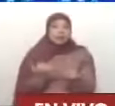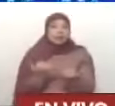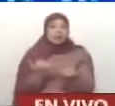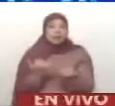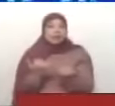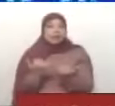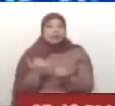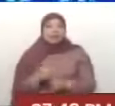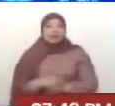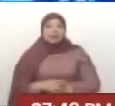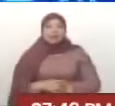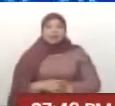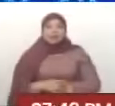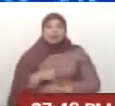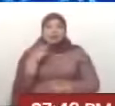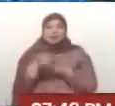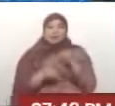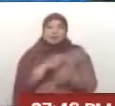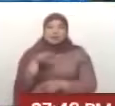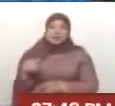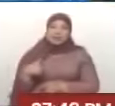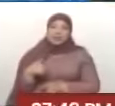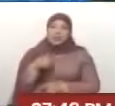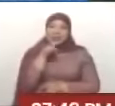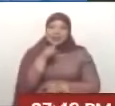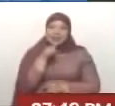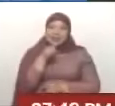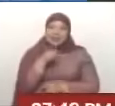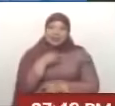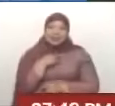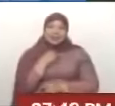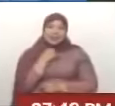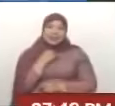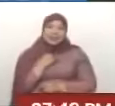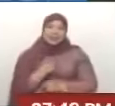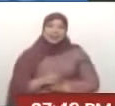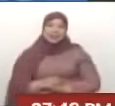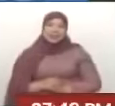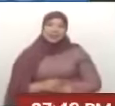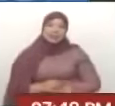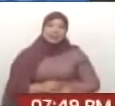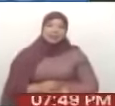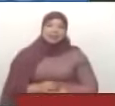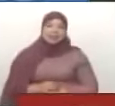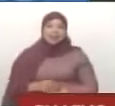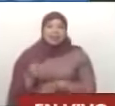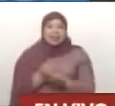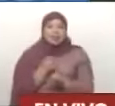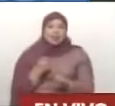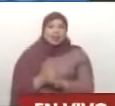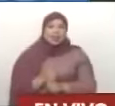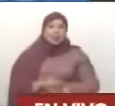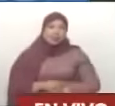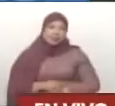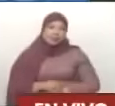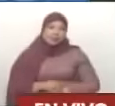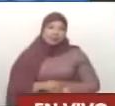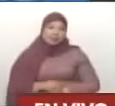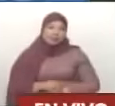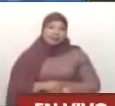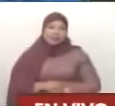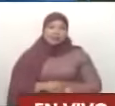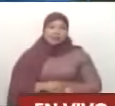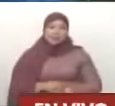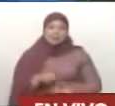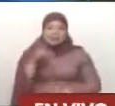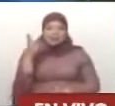aviación estadounidense se inmolaba frente a la embajada de Israel en Washington. Por Palestina. Y este se está suicidando después de regresar de